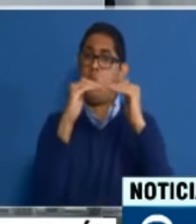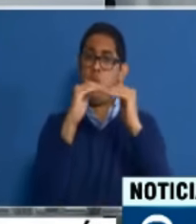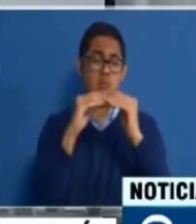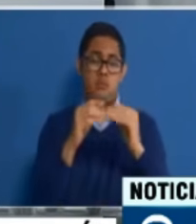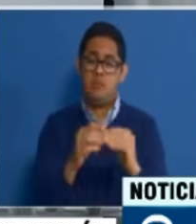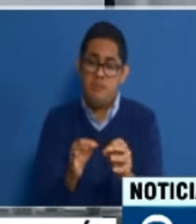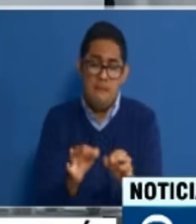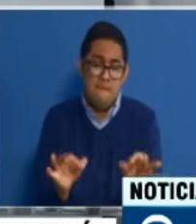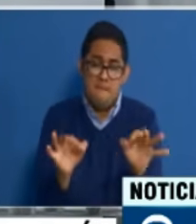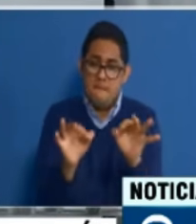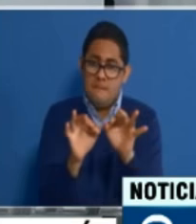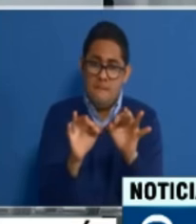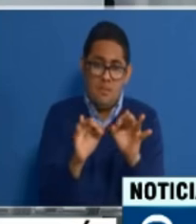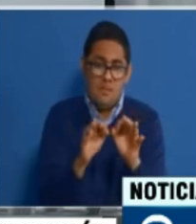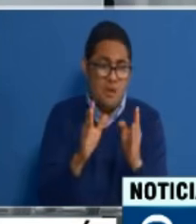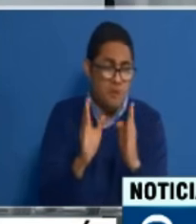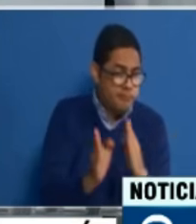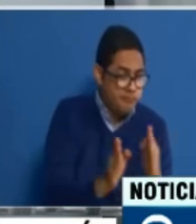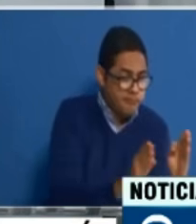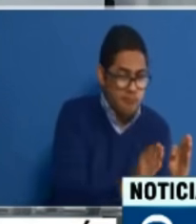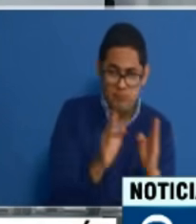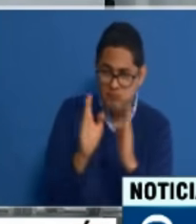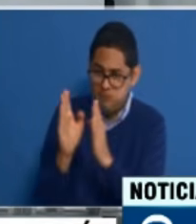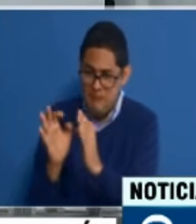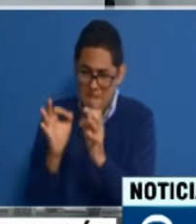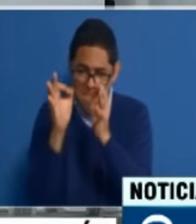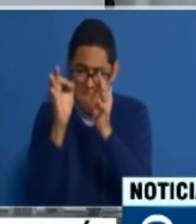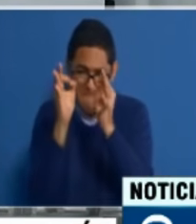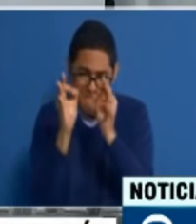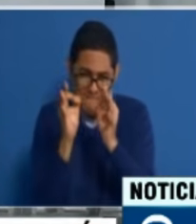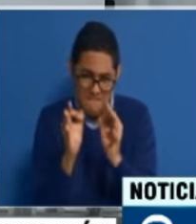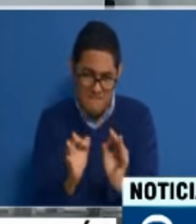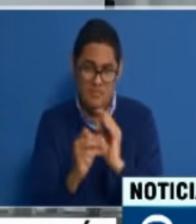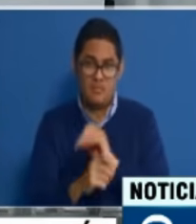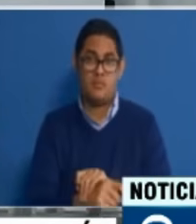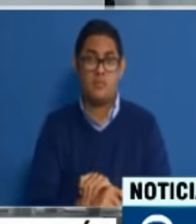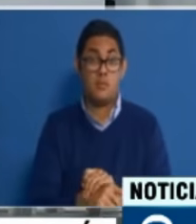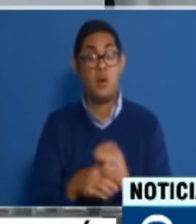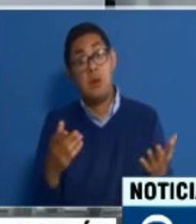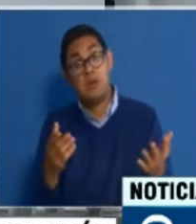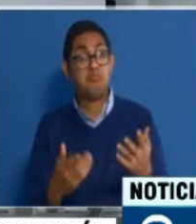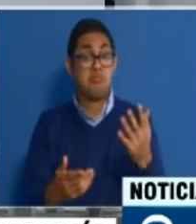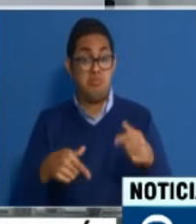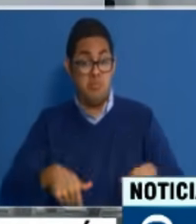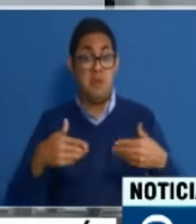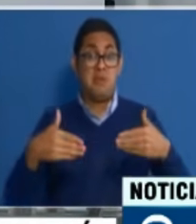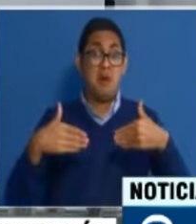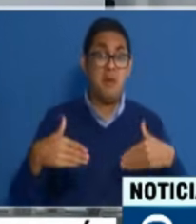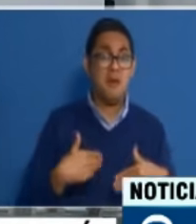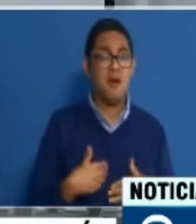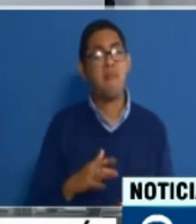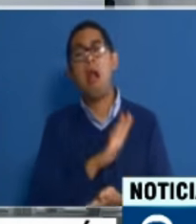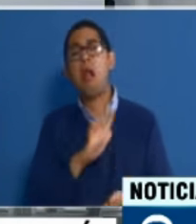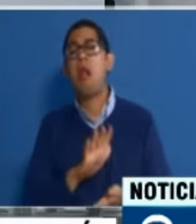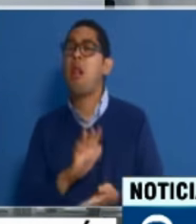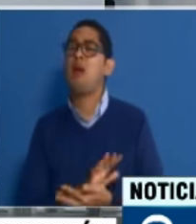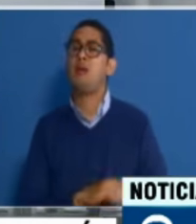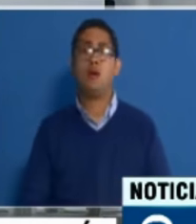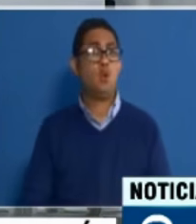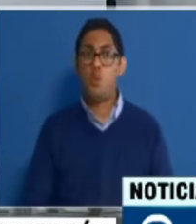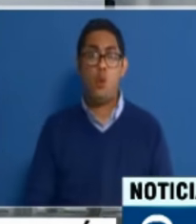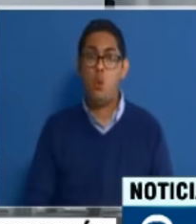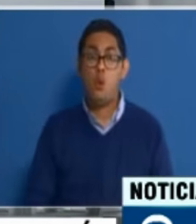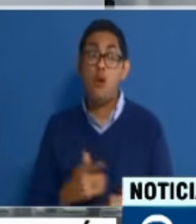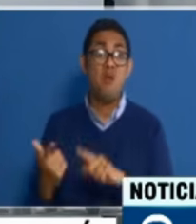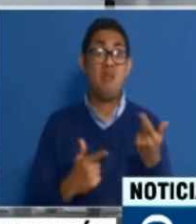y tenemos que estar preparados. Preparados no solamente por rebrotes. Hay países que ya tienen y